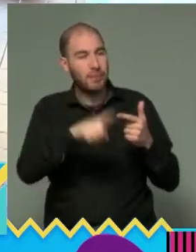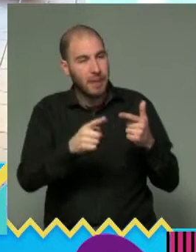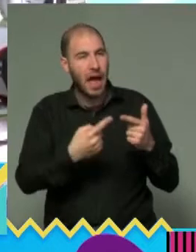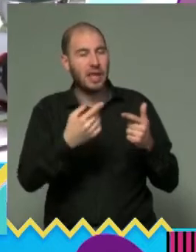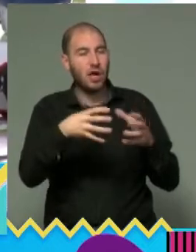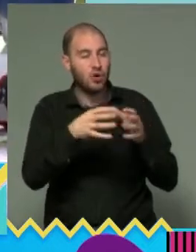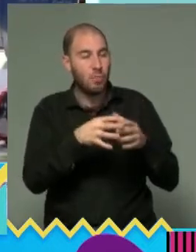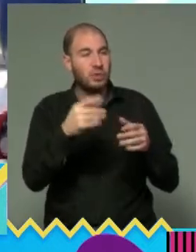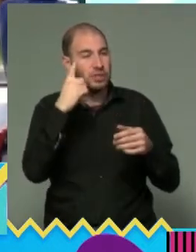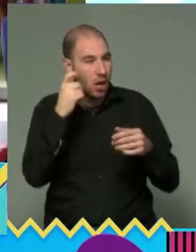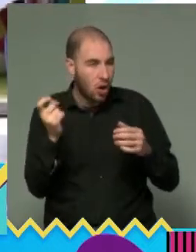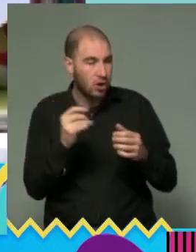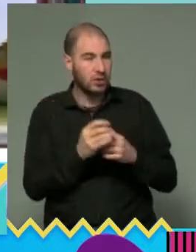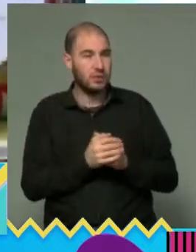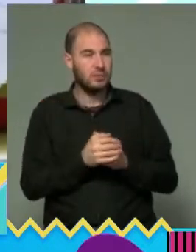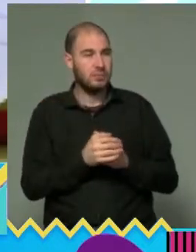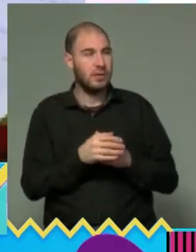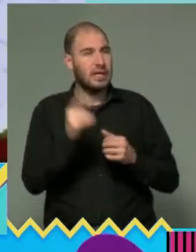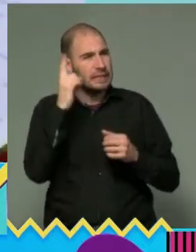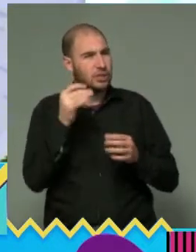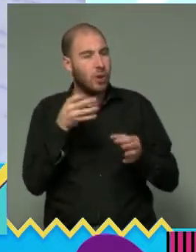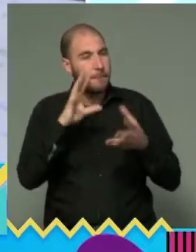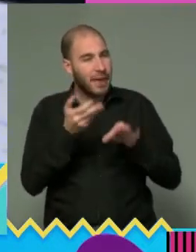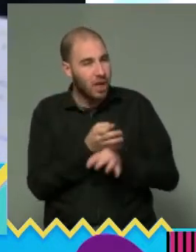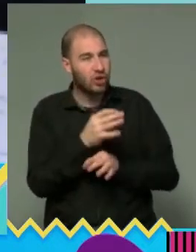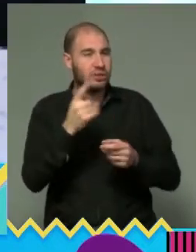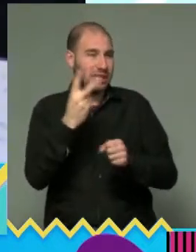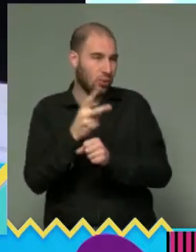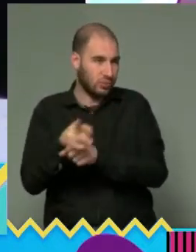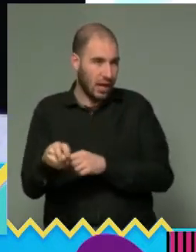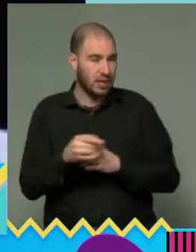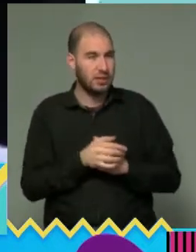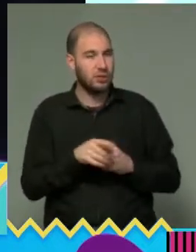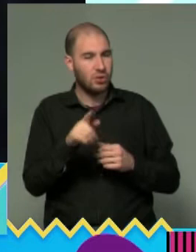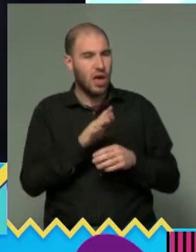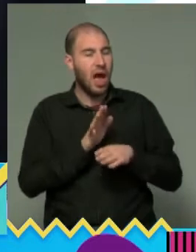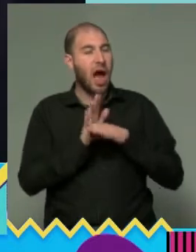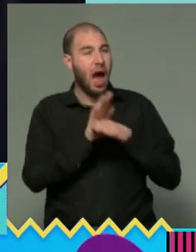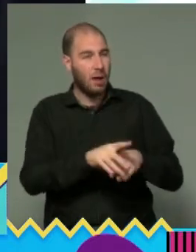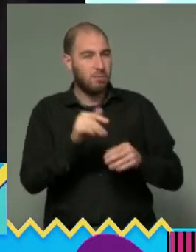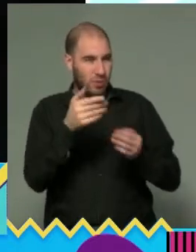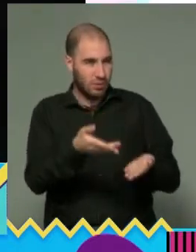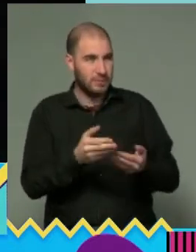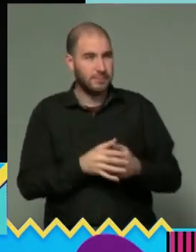gabinetes psicológicos, psicopedagógicos en secundaria que van en apoyatura de estas